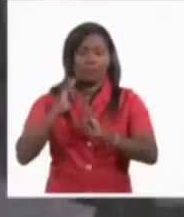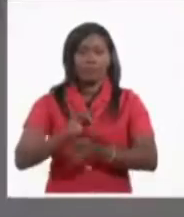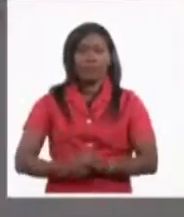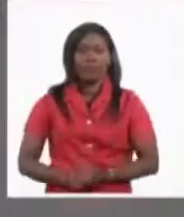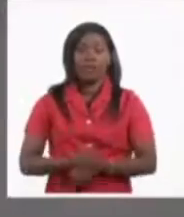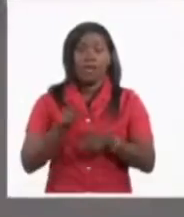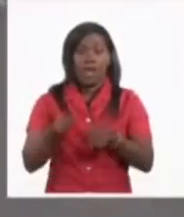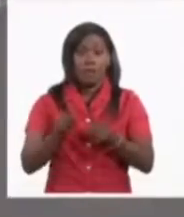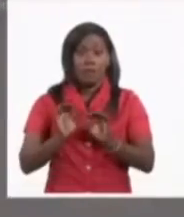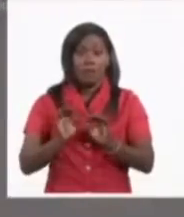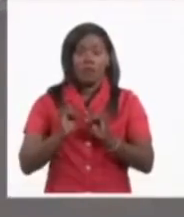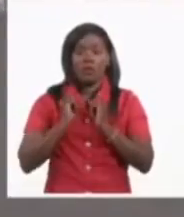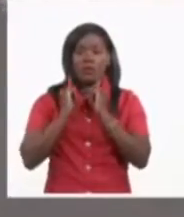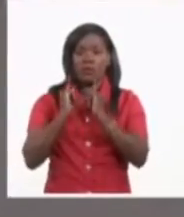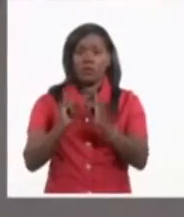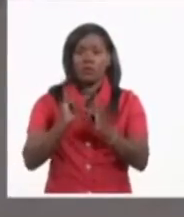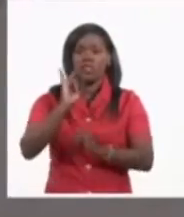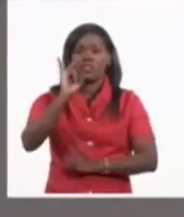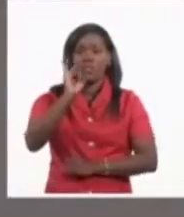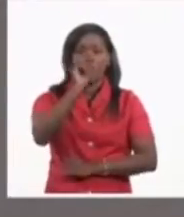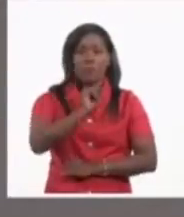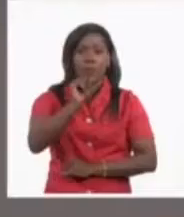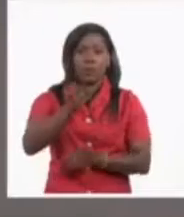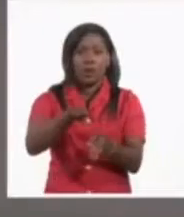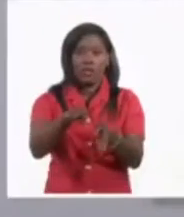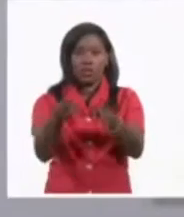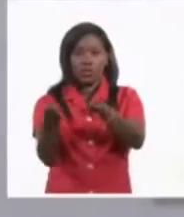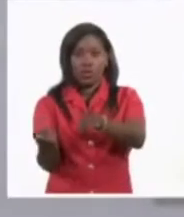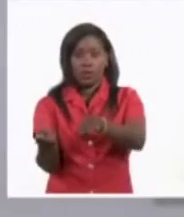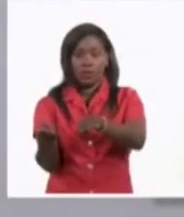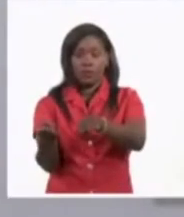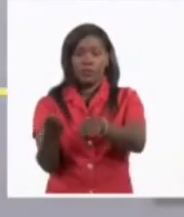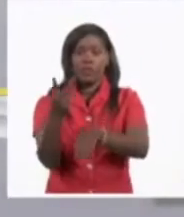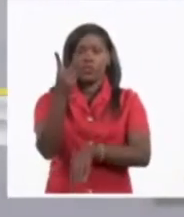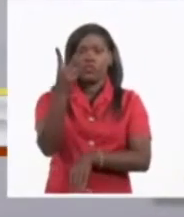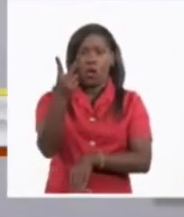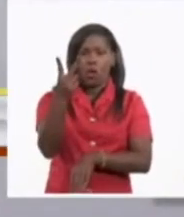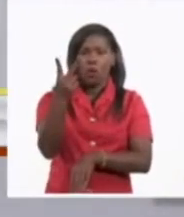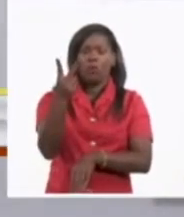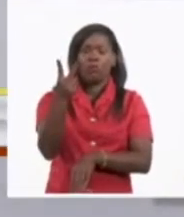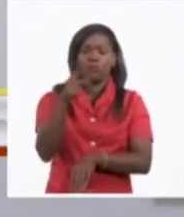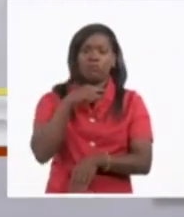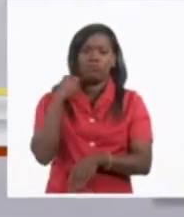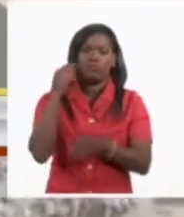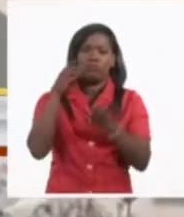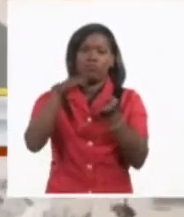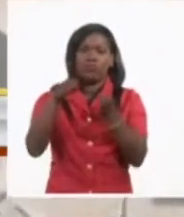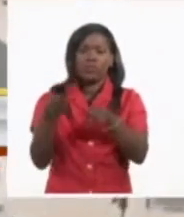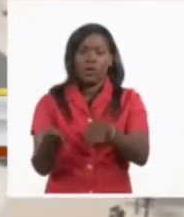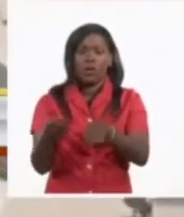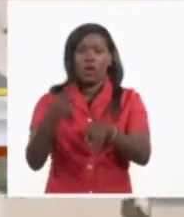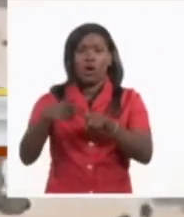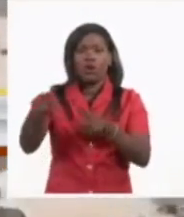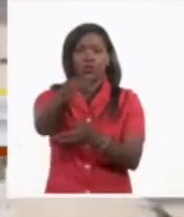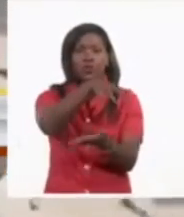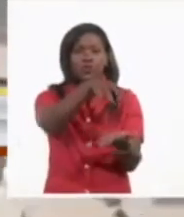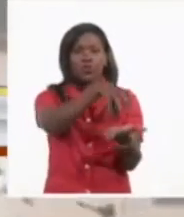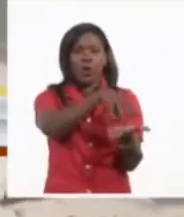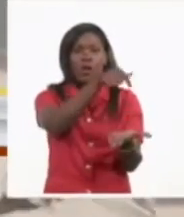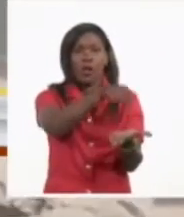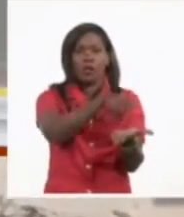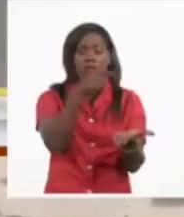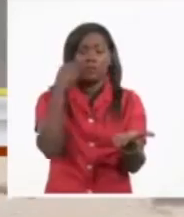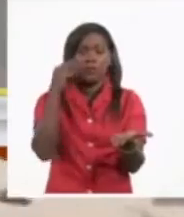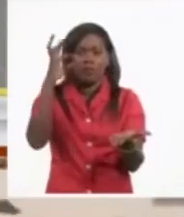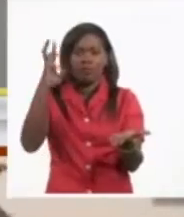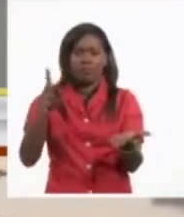notificó allí el deceso de 7 personas, mientras que otras 2 fallecieron en la ciudad de Sarasota e igual número